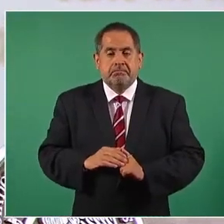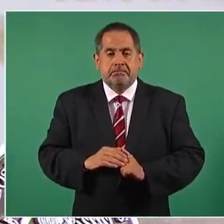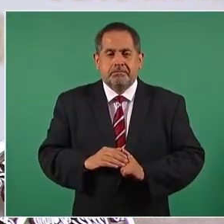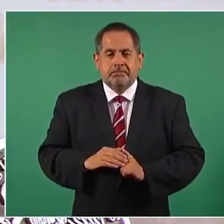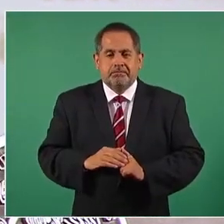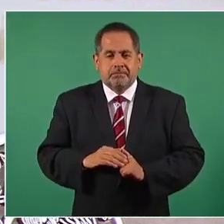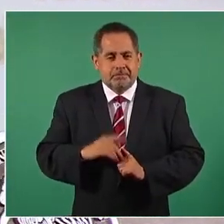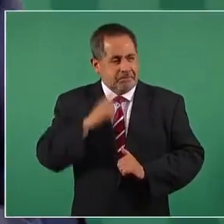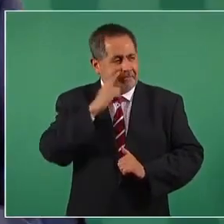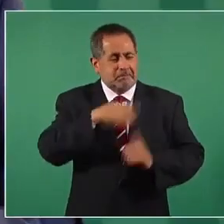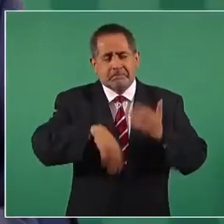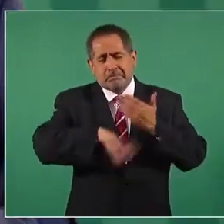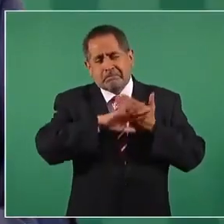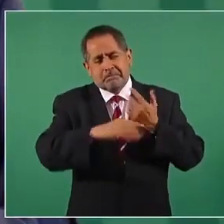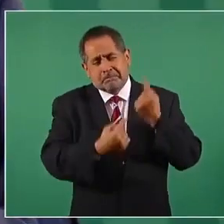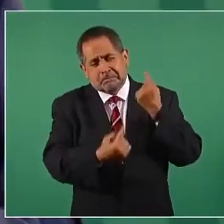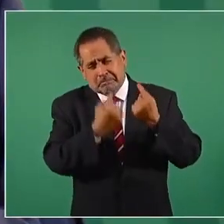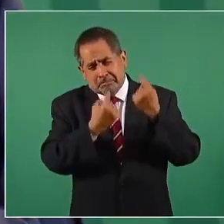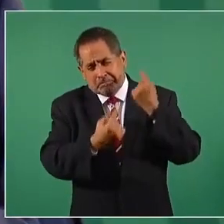Miren los insultos